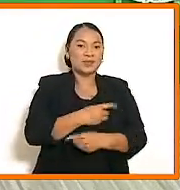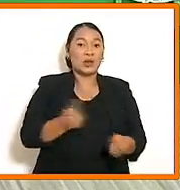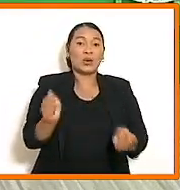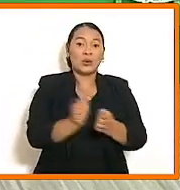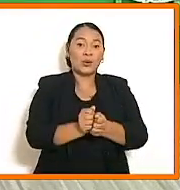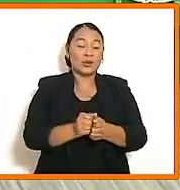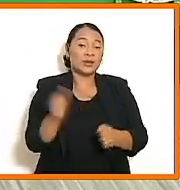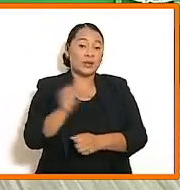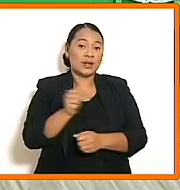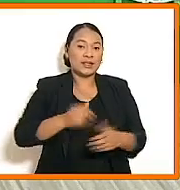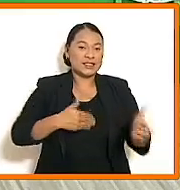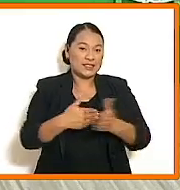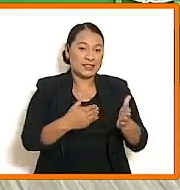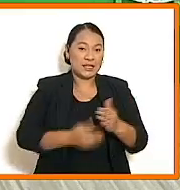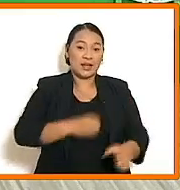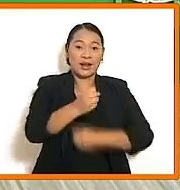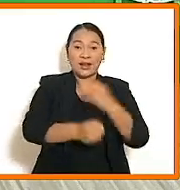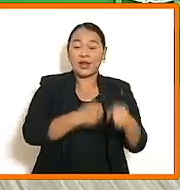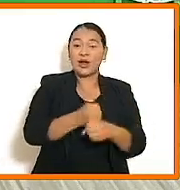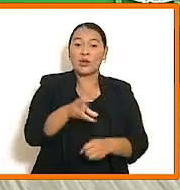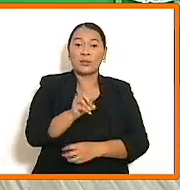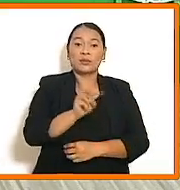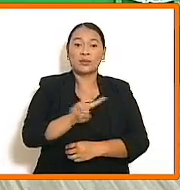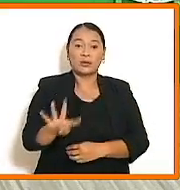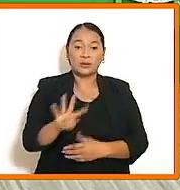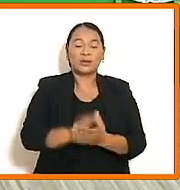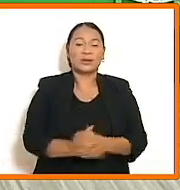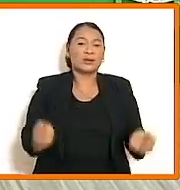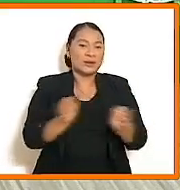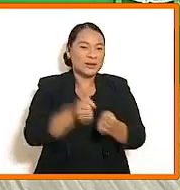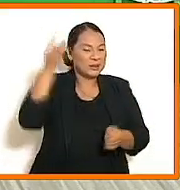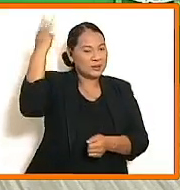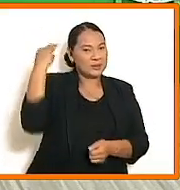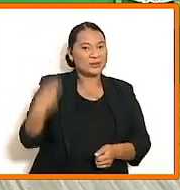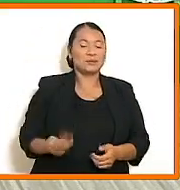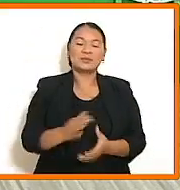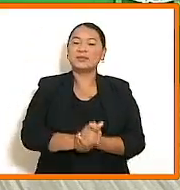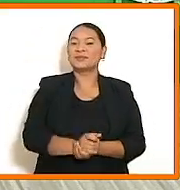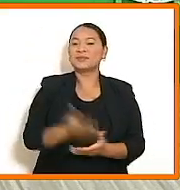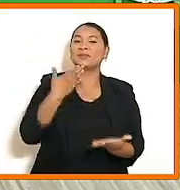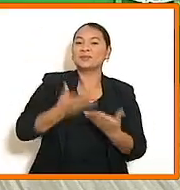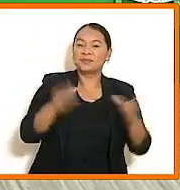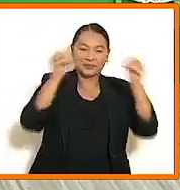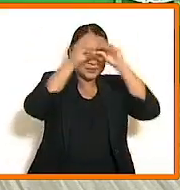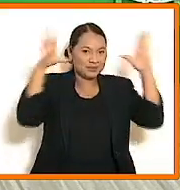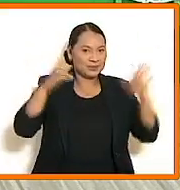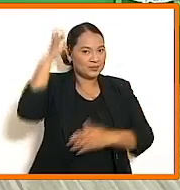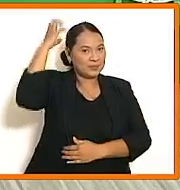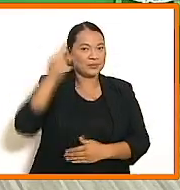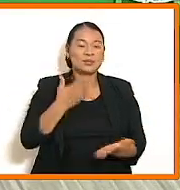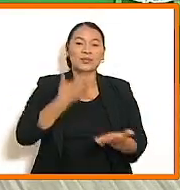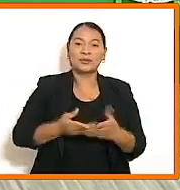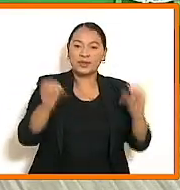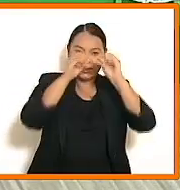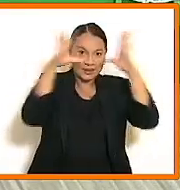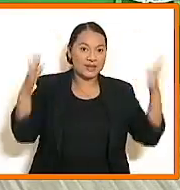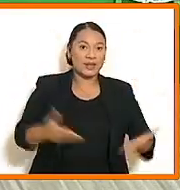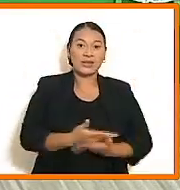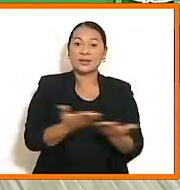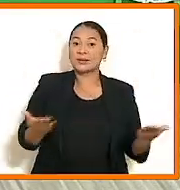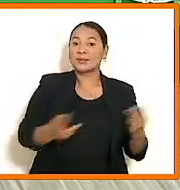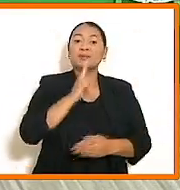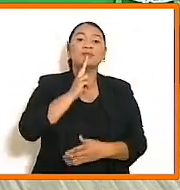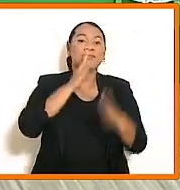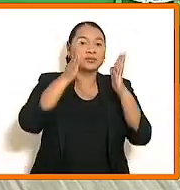de que termine nuestro año 2023 en compañía de Madeline. Buenos días, Charlyn. Buenos días a todo ese pueblo catracho que